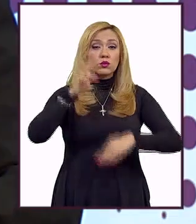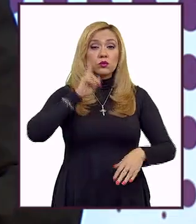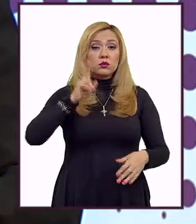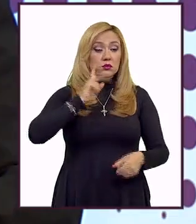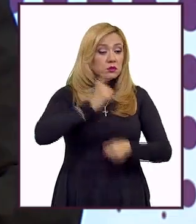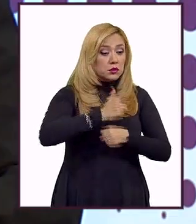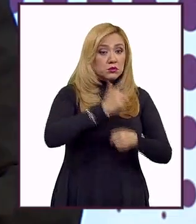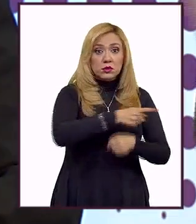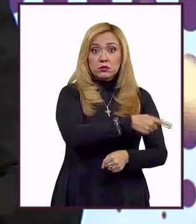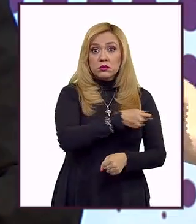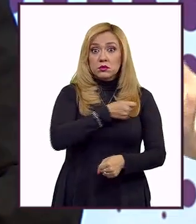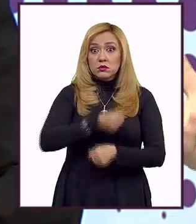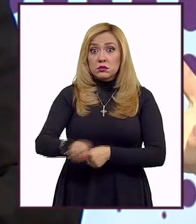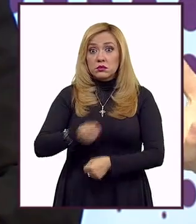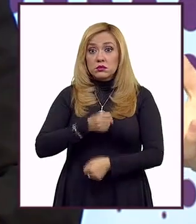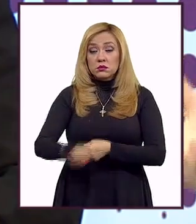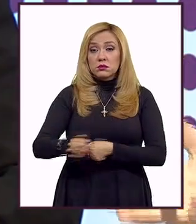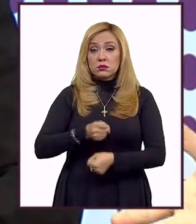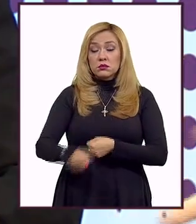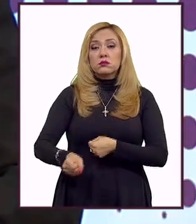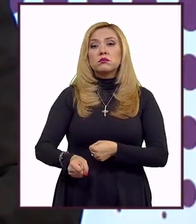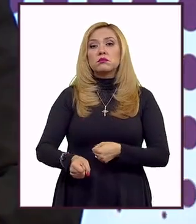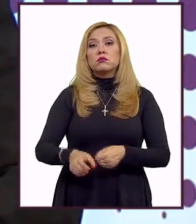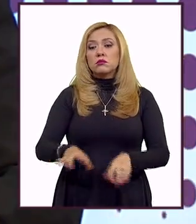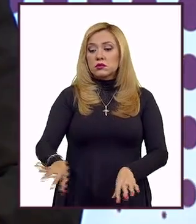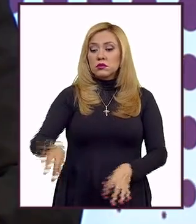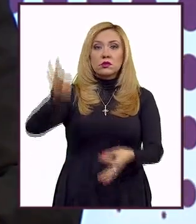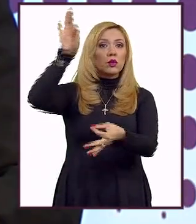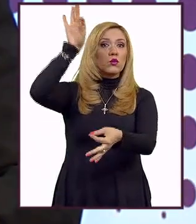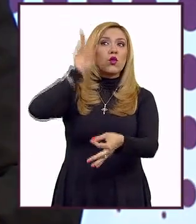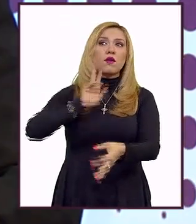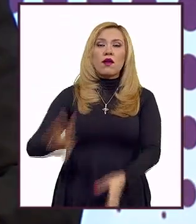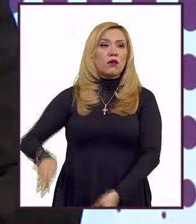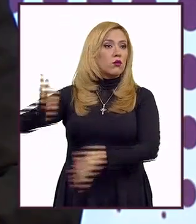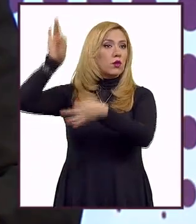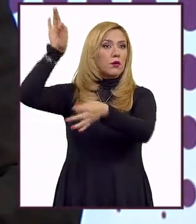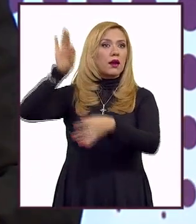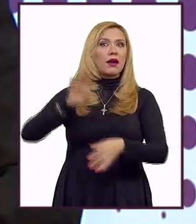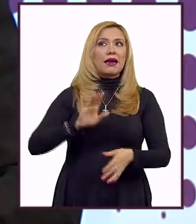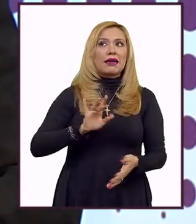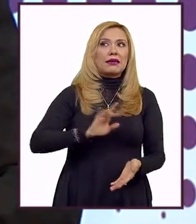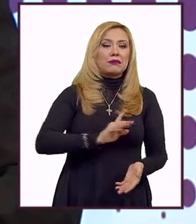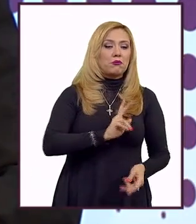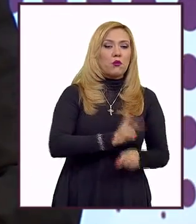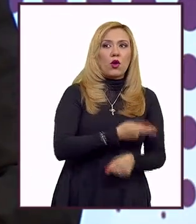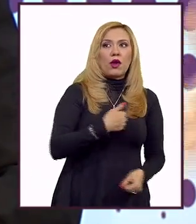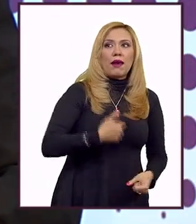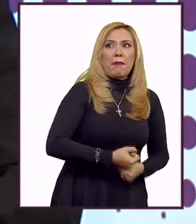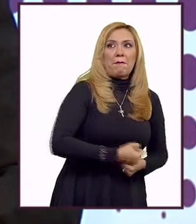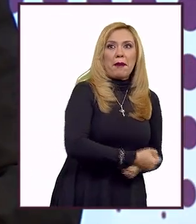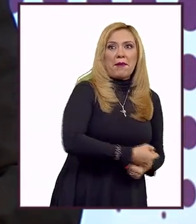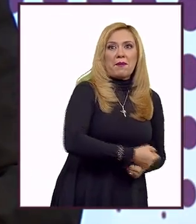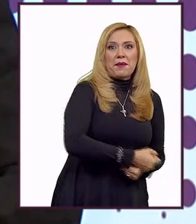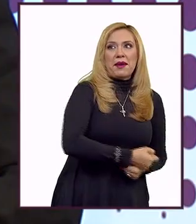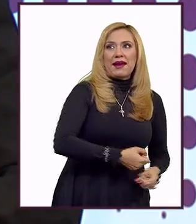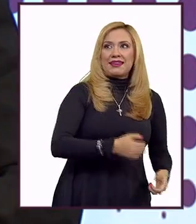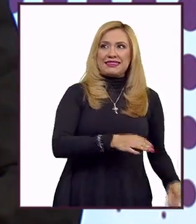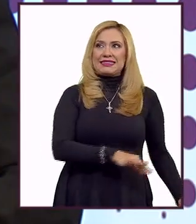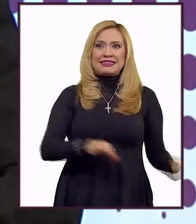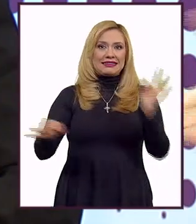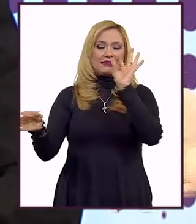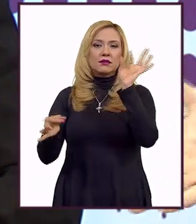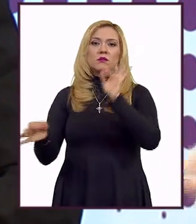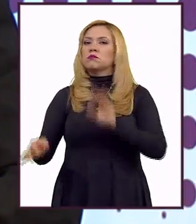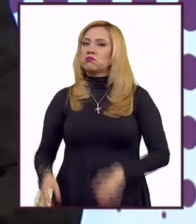mediante tortura tienen que excluirse del procedimiento. Y si un procedimiento se basa fundamentalmente en una confesión obtenida mediante tortura, pues esa